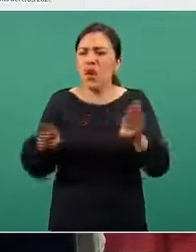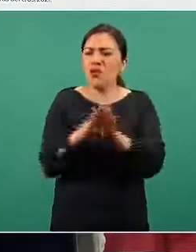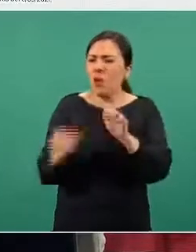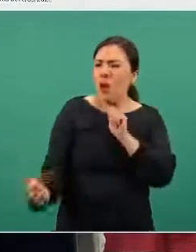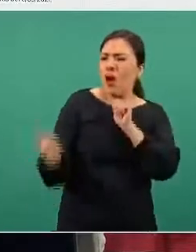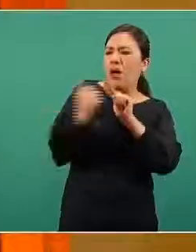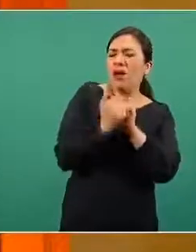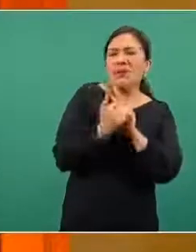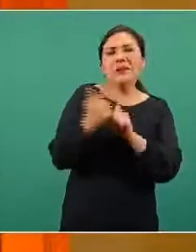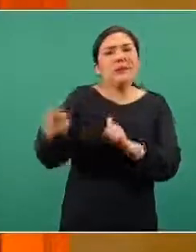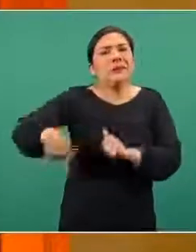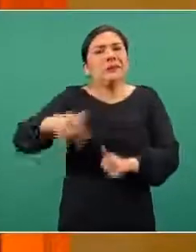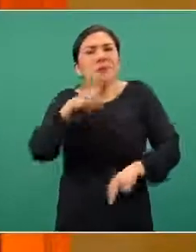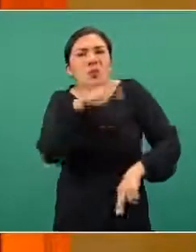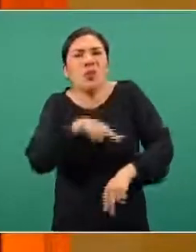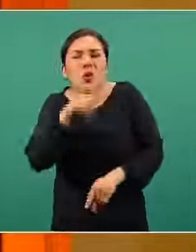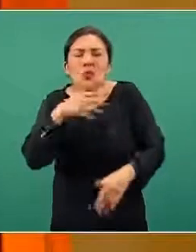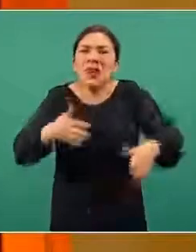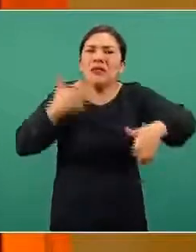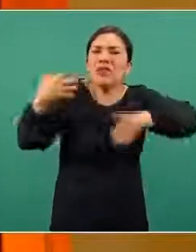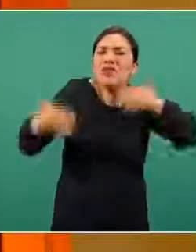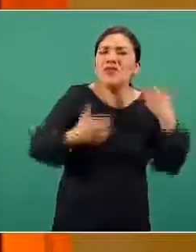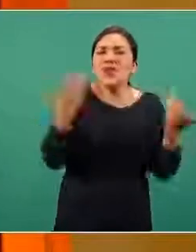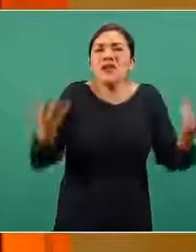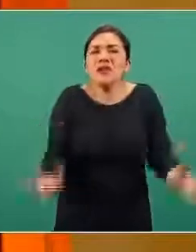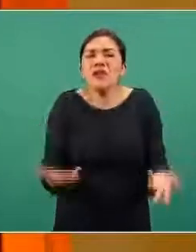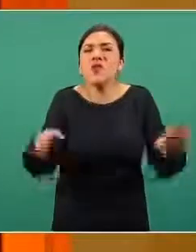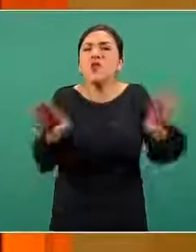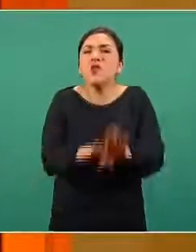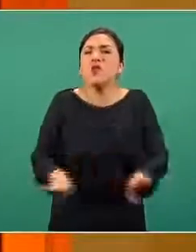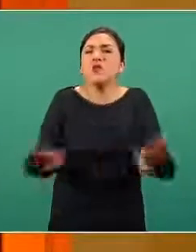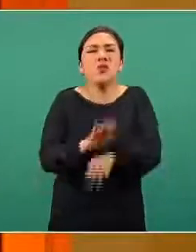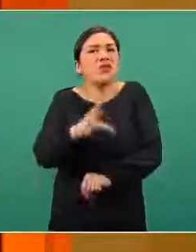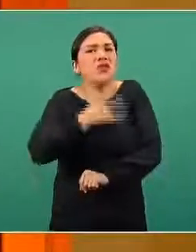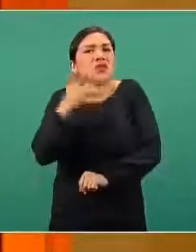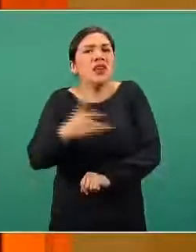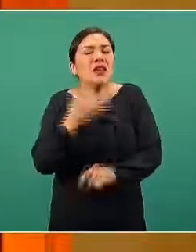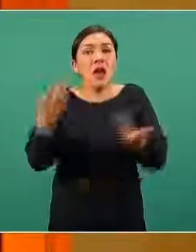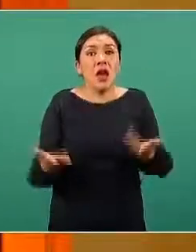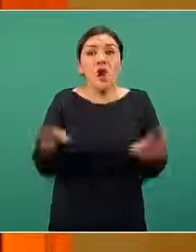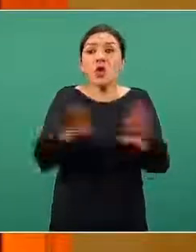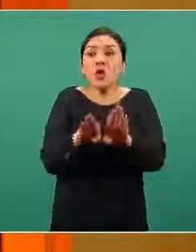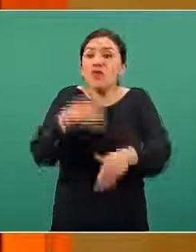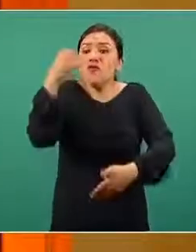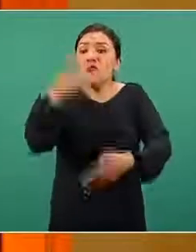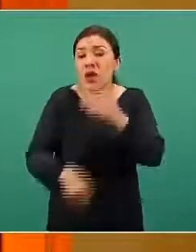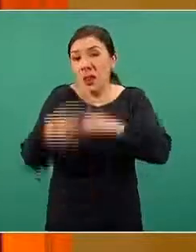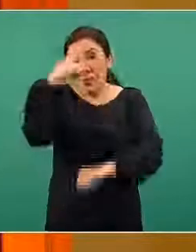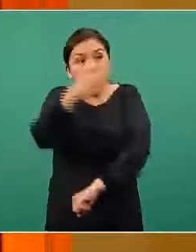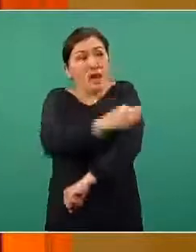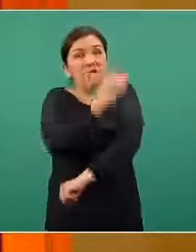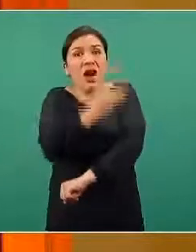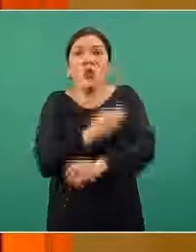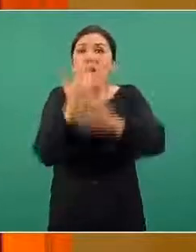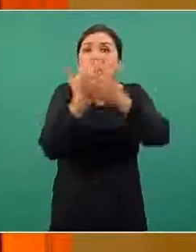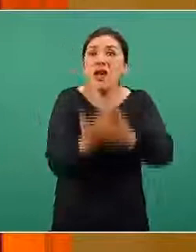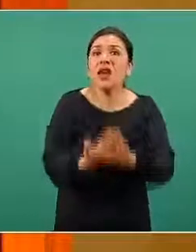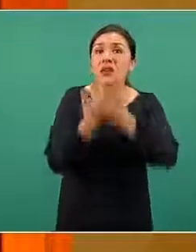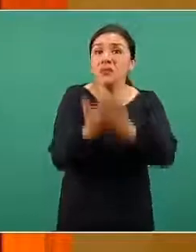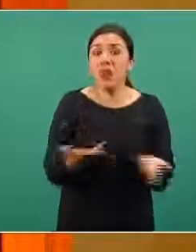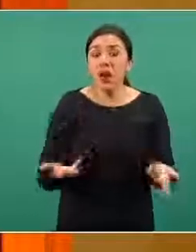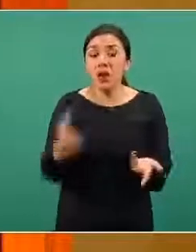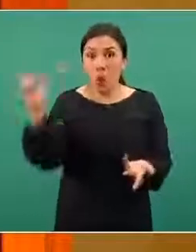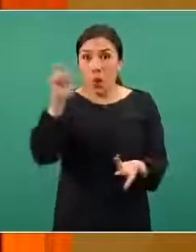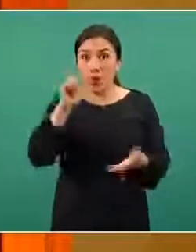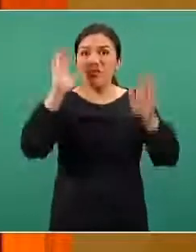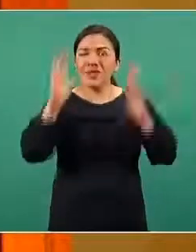recorridos, angustiados, desesperados, porque percibían que lo único que quedaba era la vacuna. Sobre todo cuando